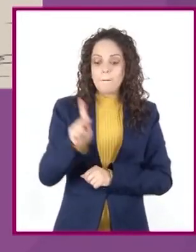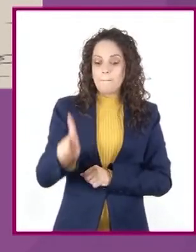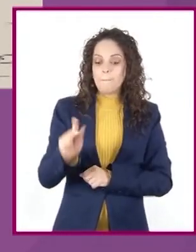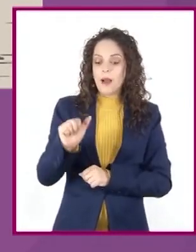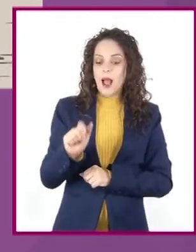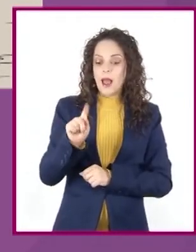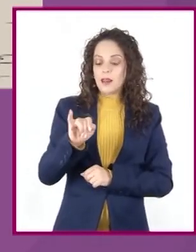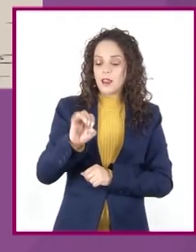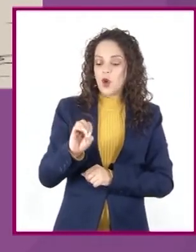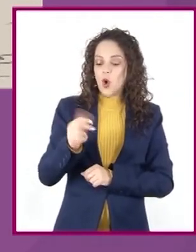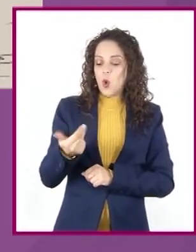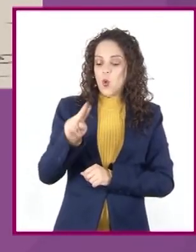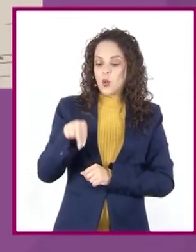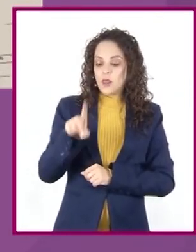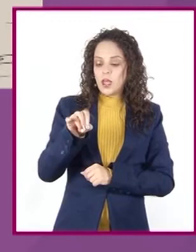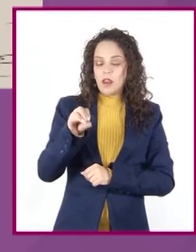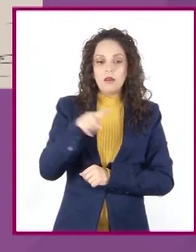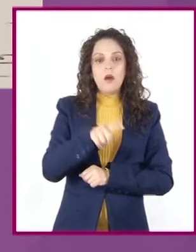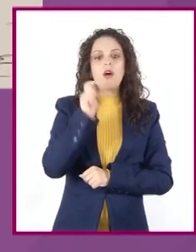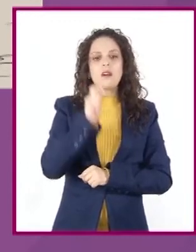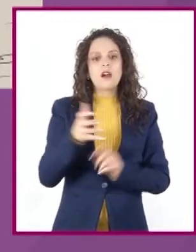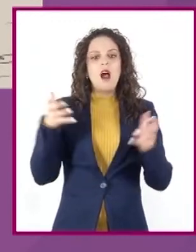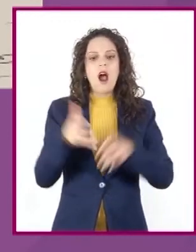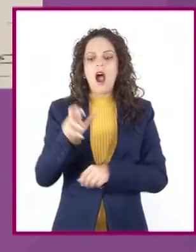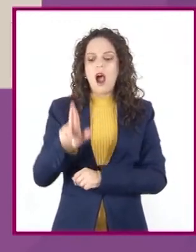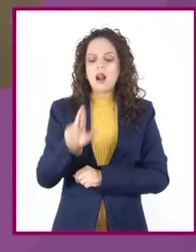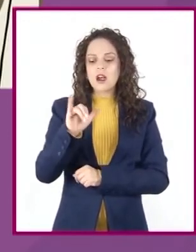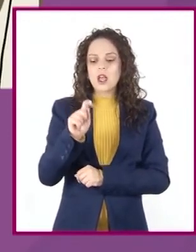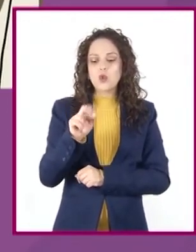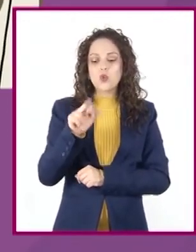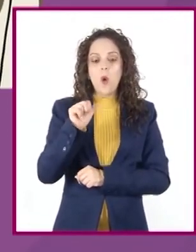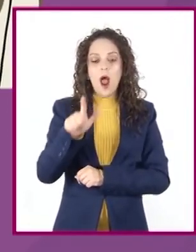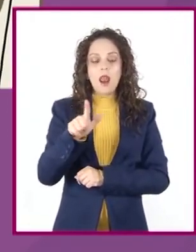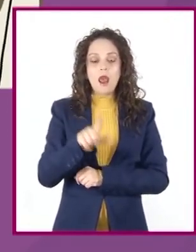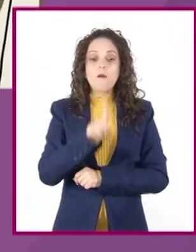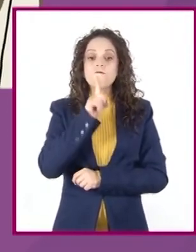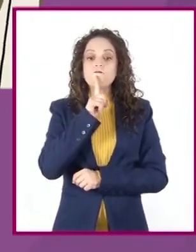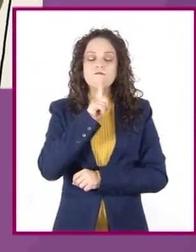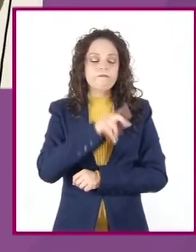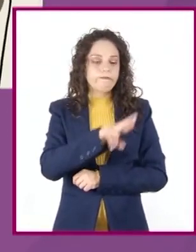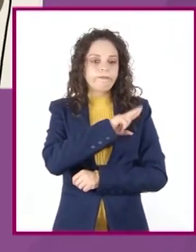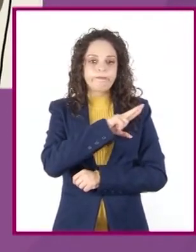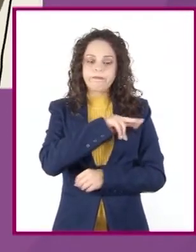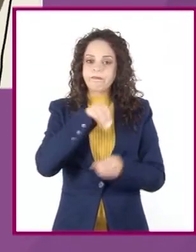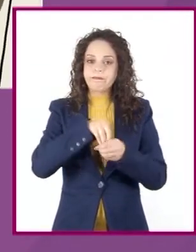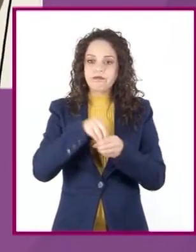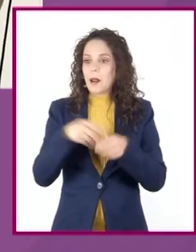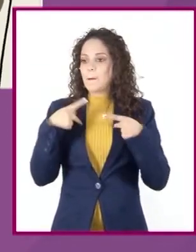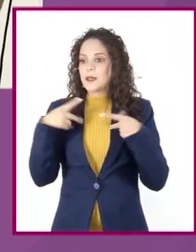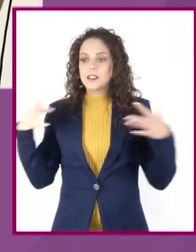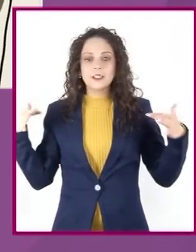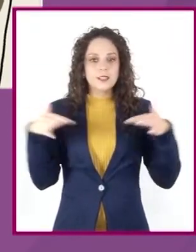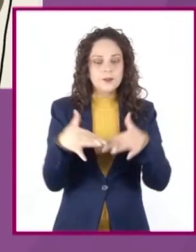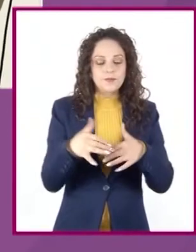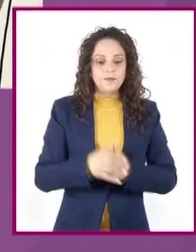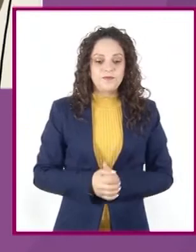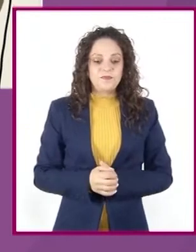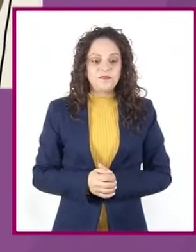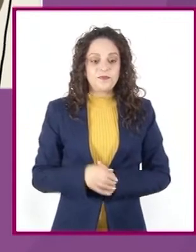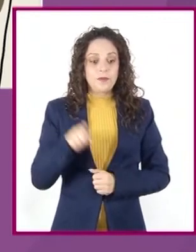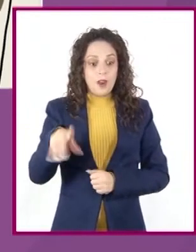gobernantes llevaban a cabo rituales privados. Al noreste de la plaza principal se encuentra la